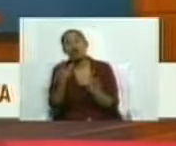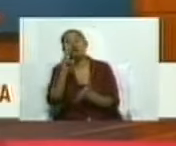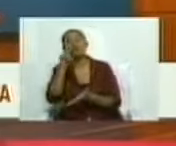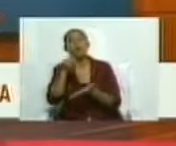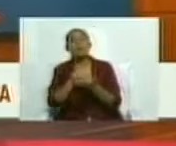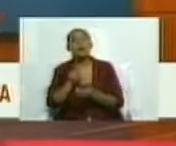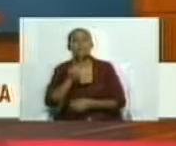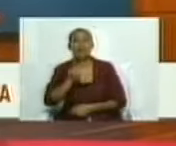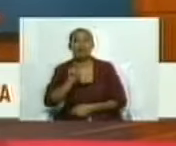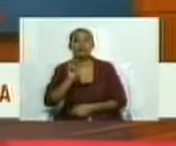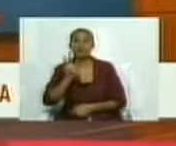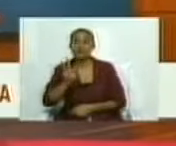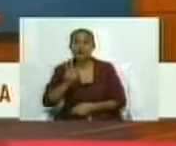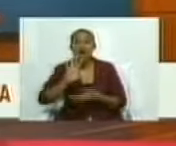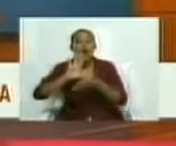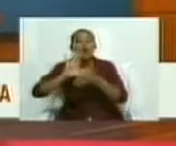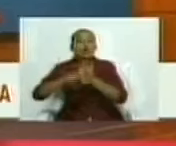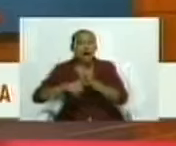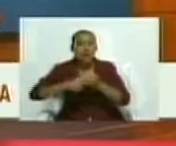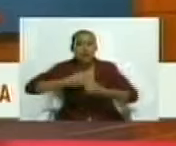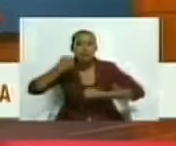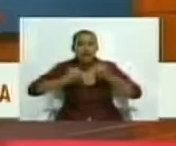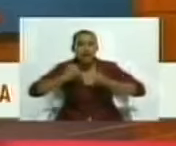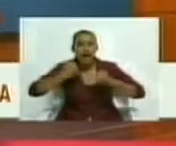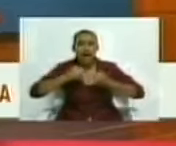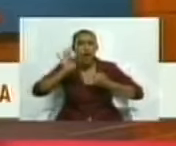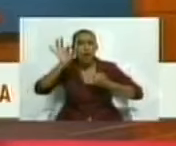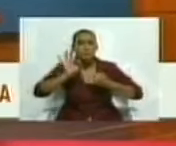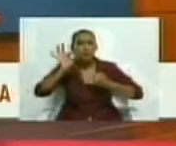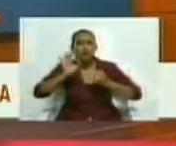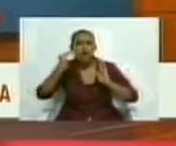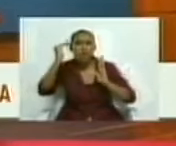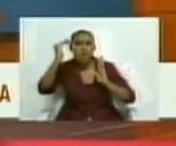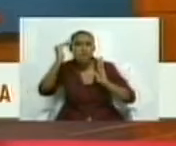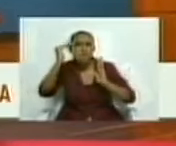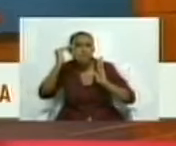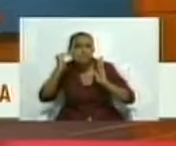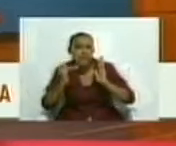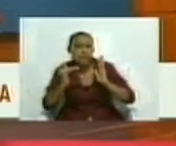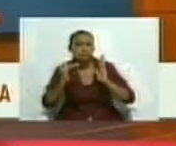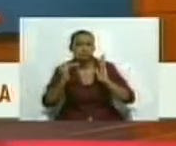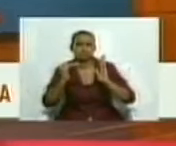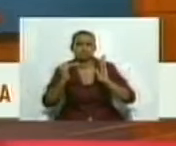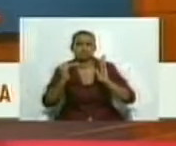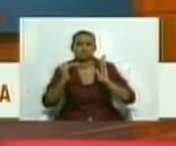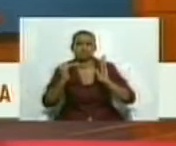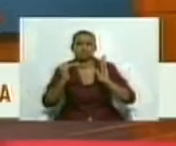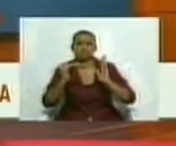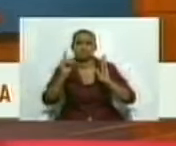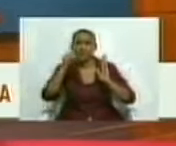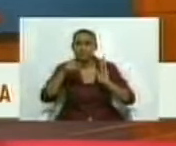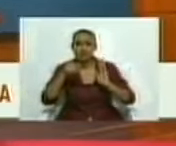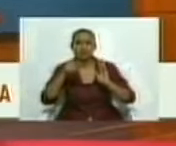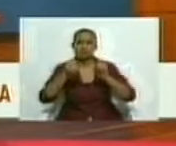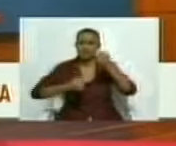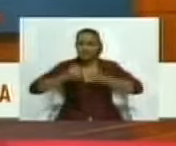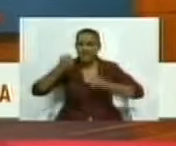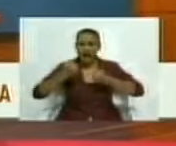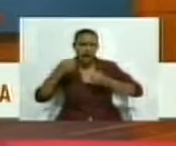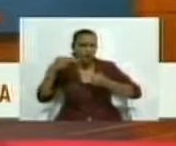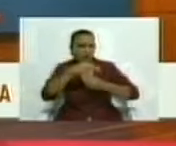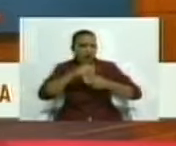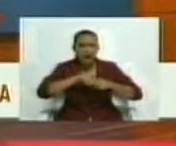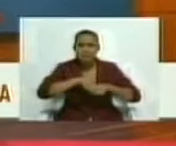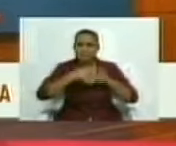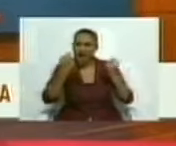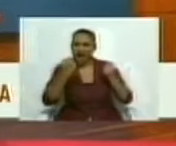ha disminuido en un 93 por. lo de hurto de vehículos en un 84 por los